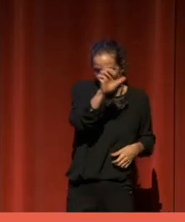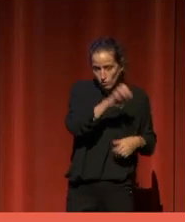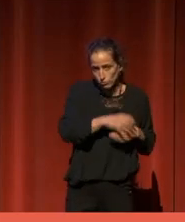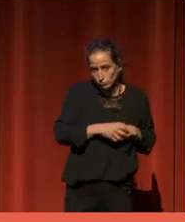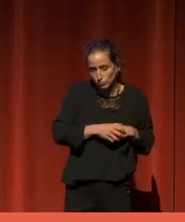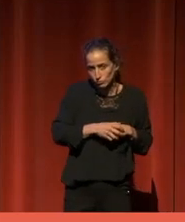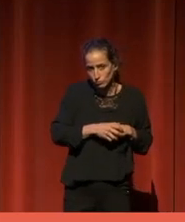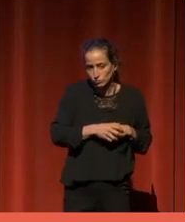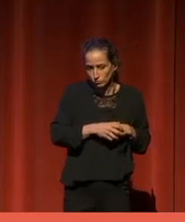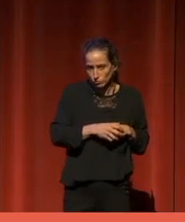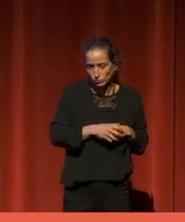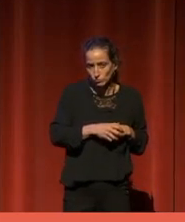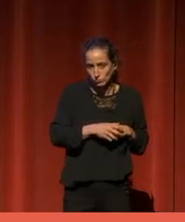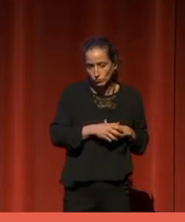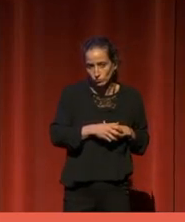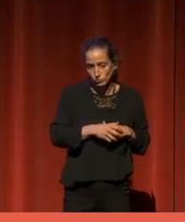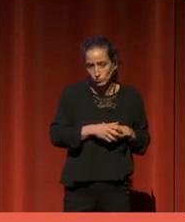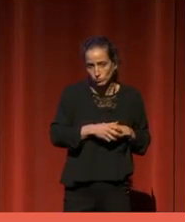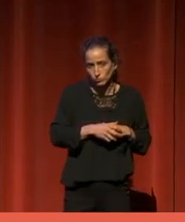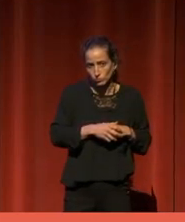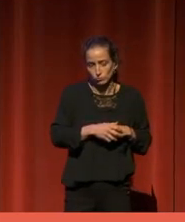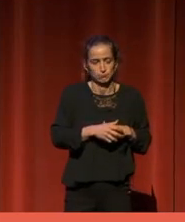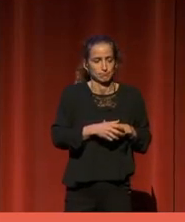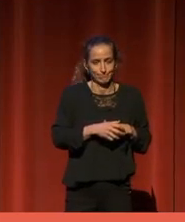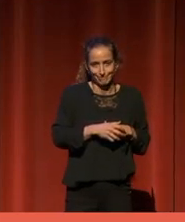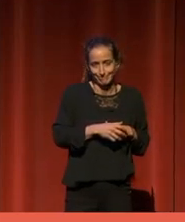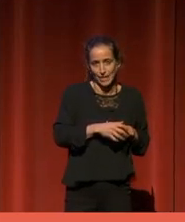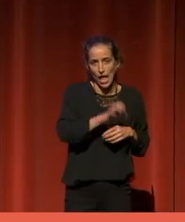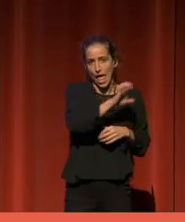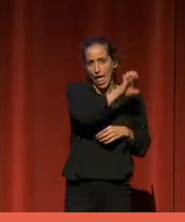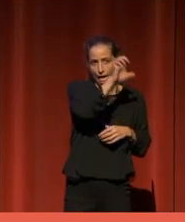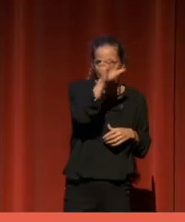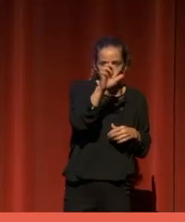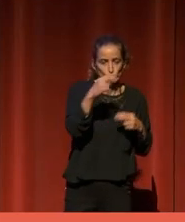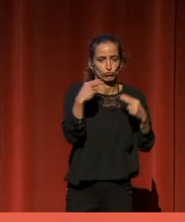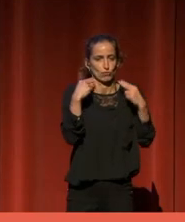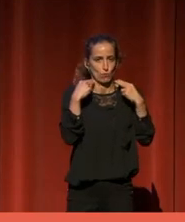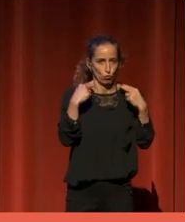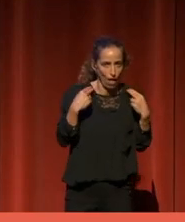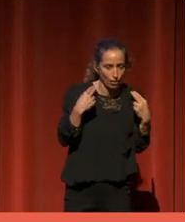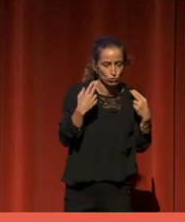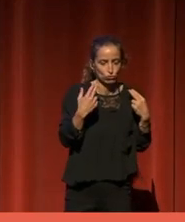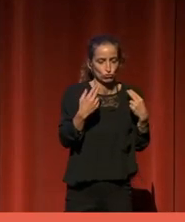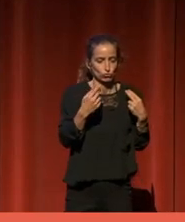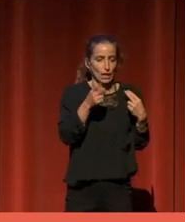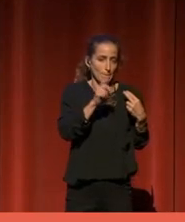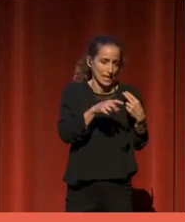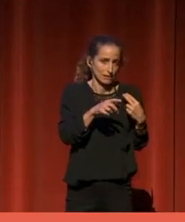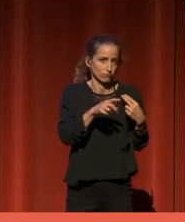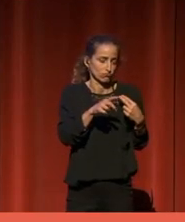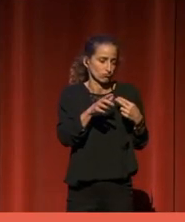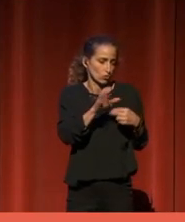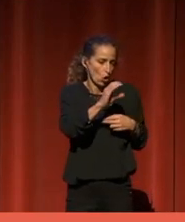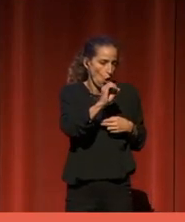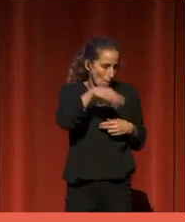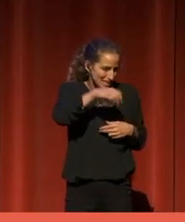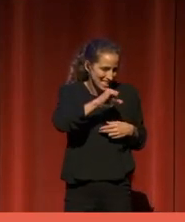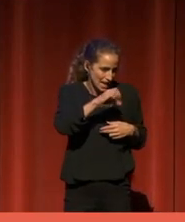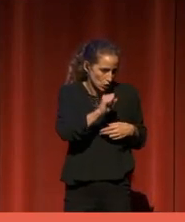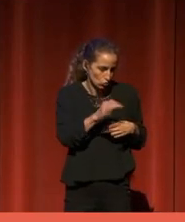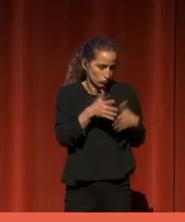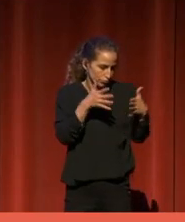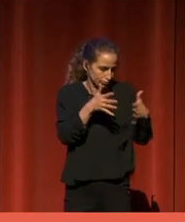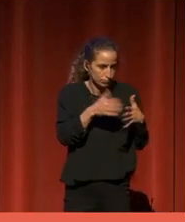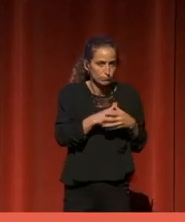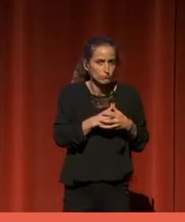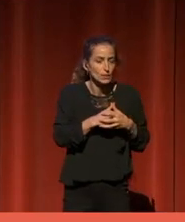hablamos con los eurodiputados Y si es posible con los comisarios Pero esto tiene que alimentarse